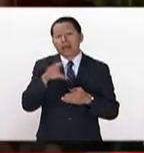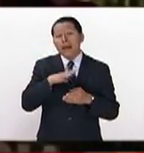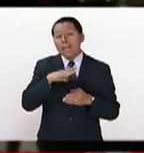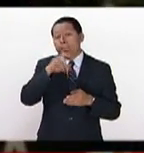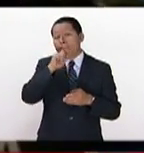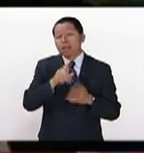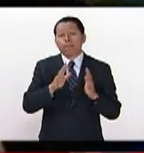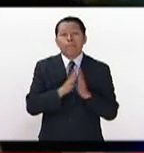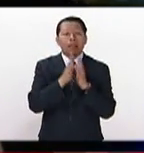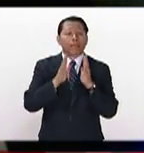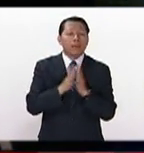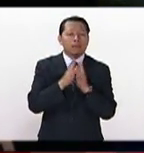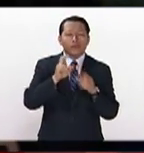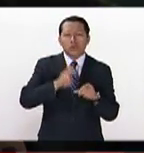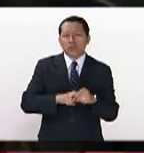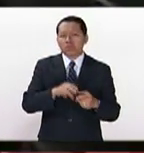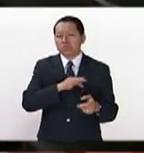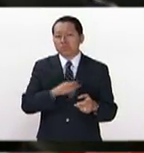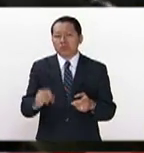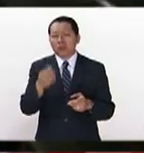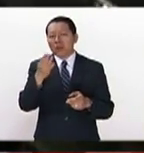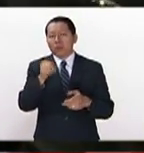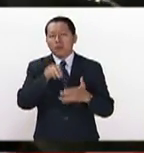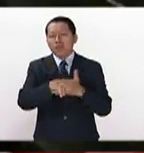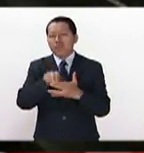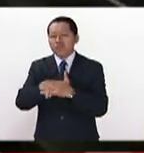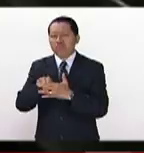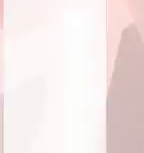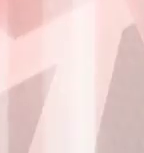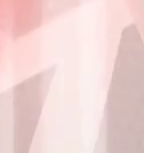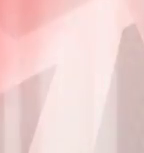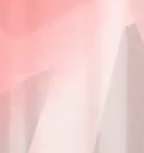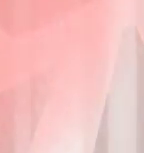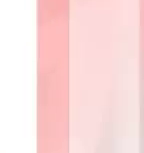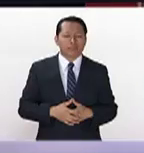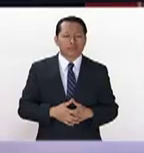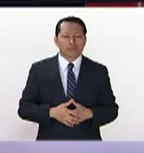presunta participación en al menos 9 homicidios.